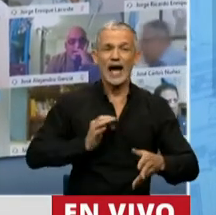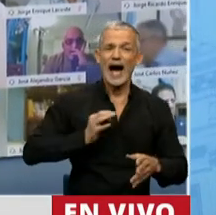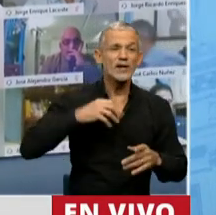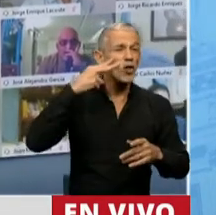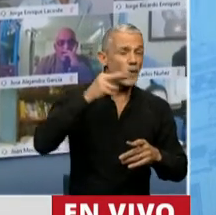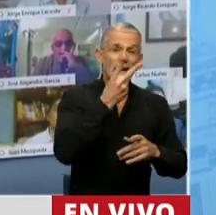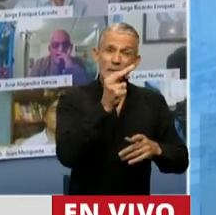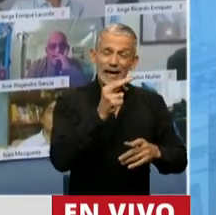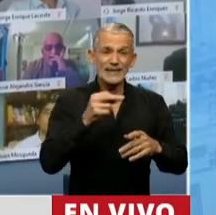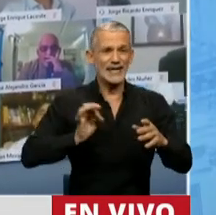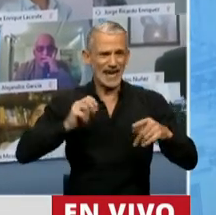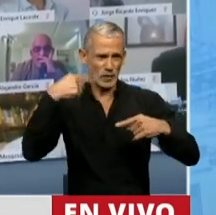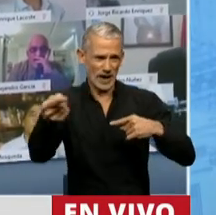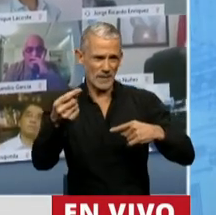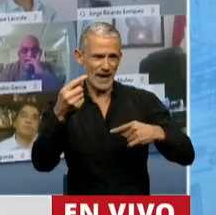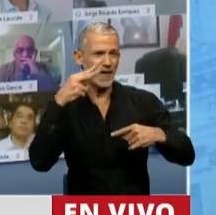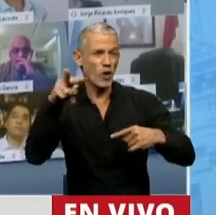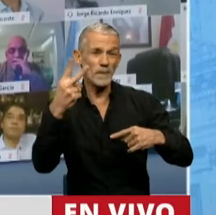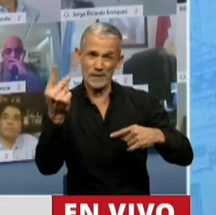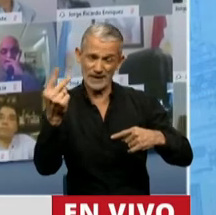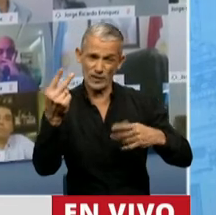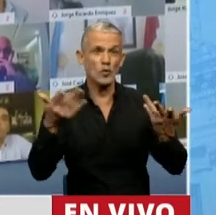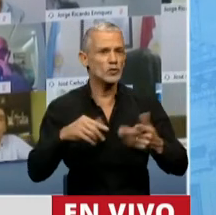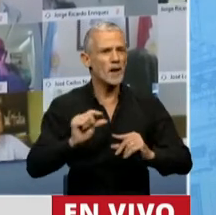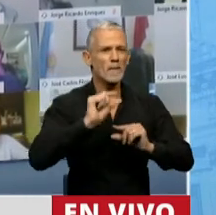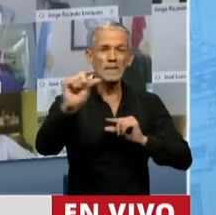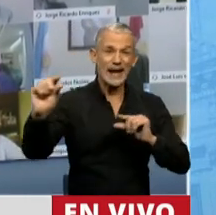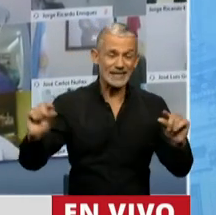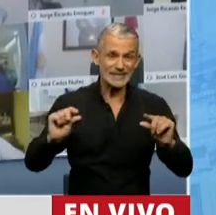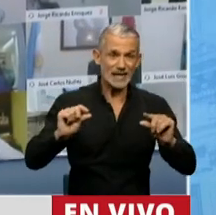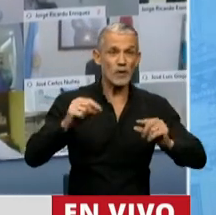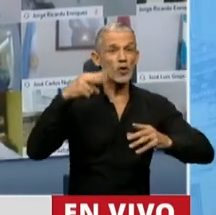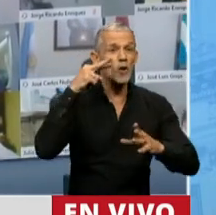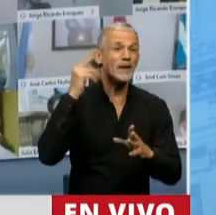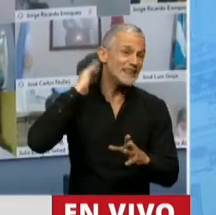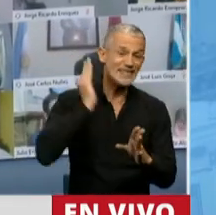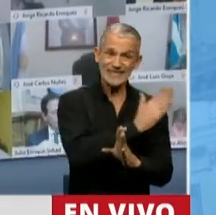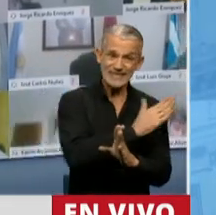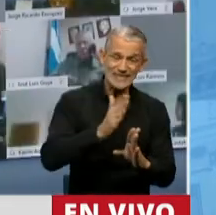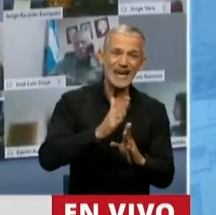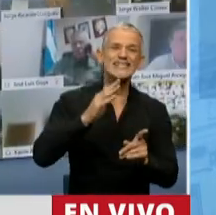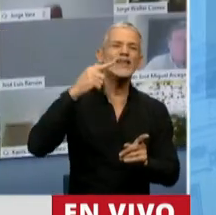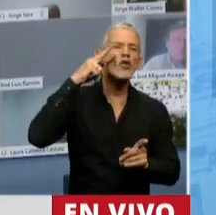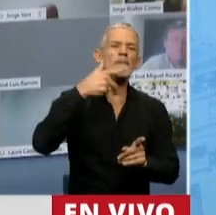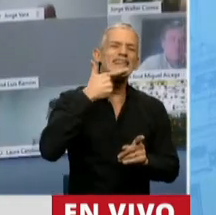años 2020 y 2021. Quiere decir que comprende los préstamos del 2016 y